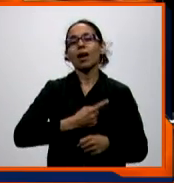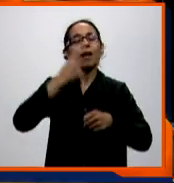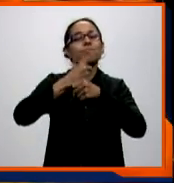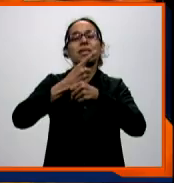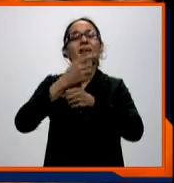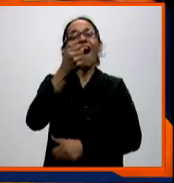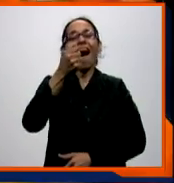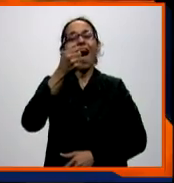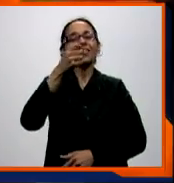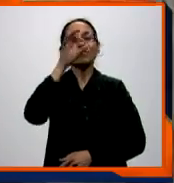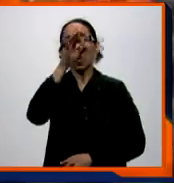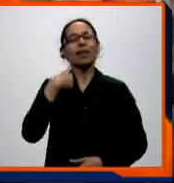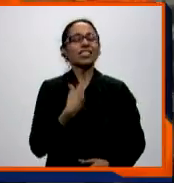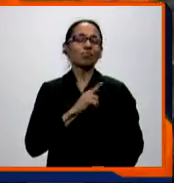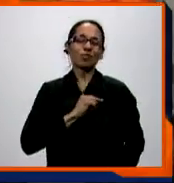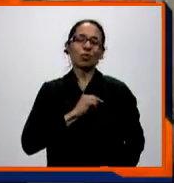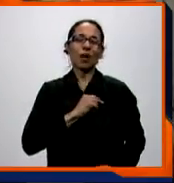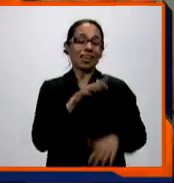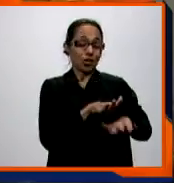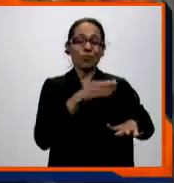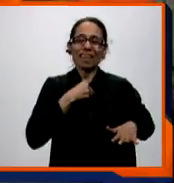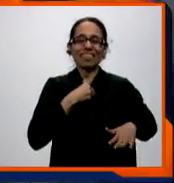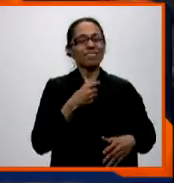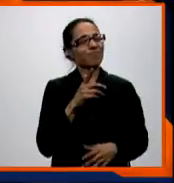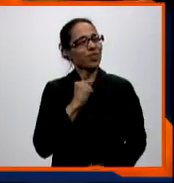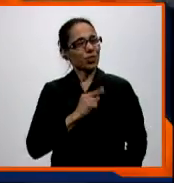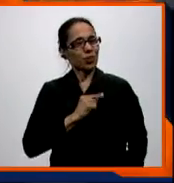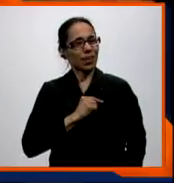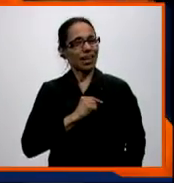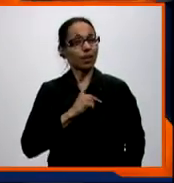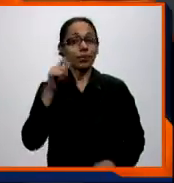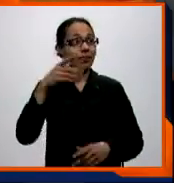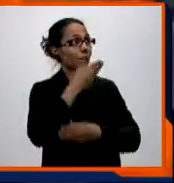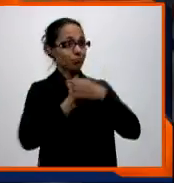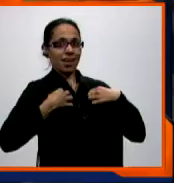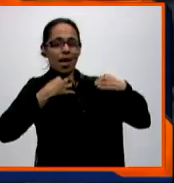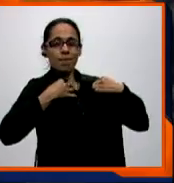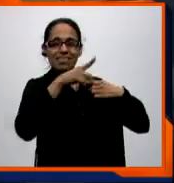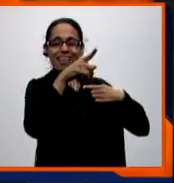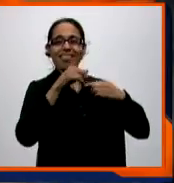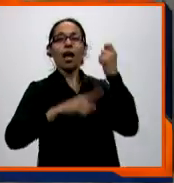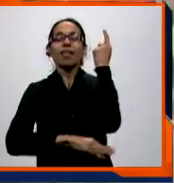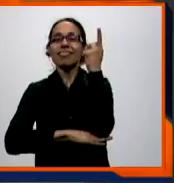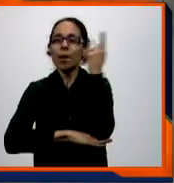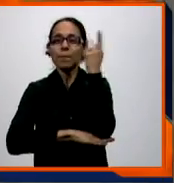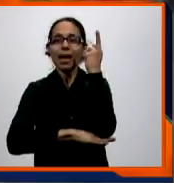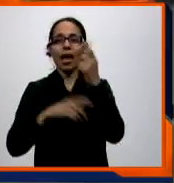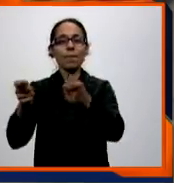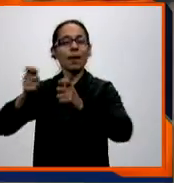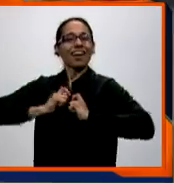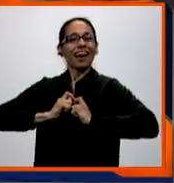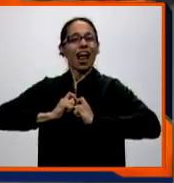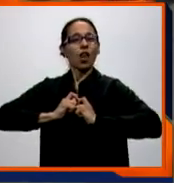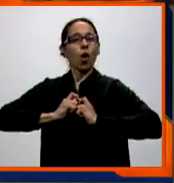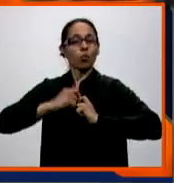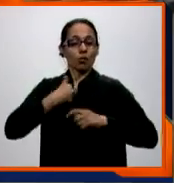duele muchísimo como hincha. Esa de Temperley me la regalaron cuando yo fui con Almirante. Ve que me dice Temperley, te vio campeón.